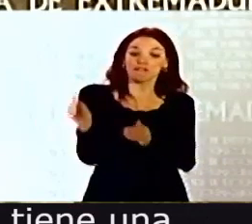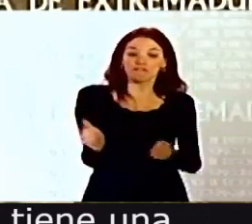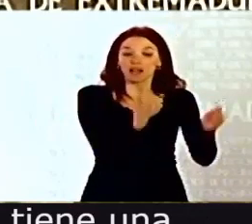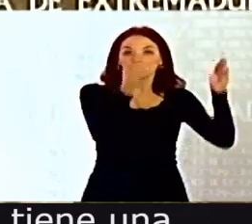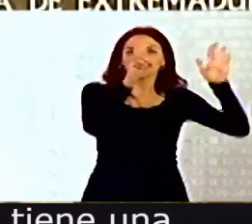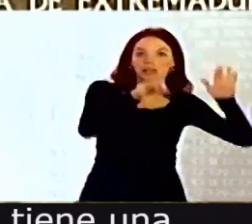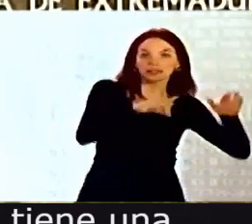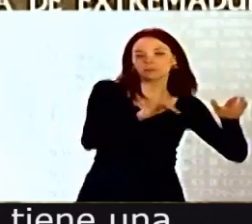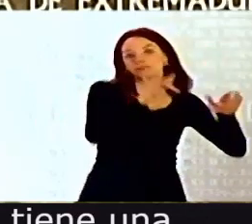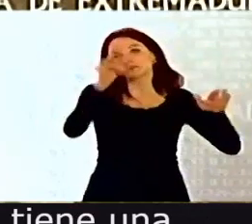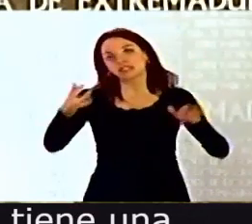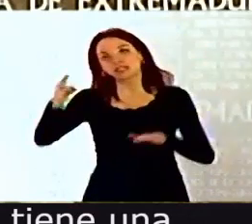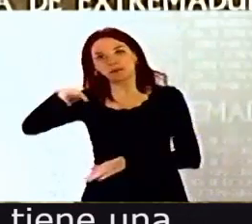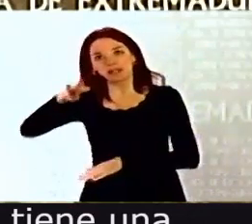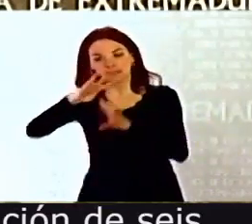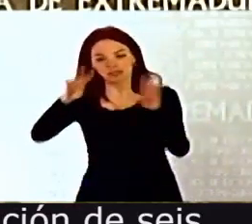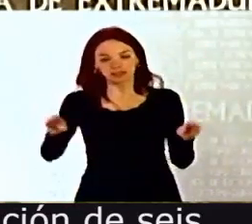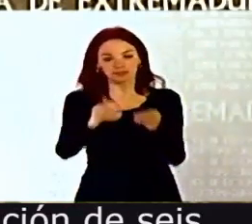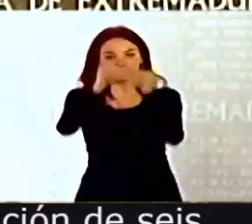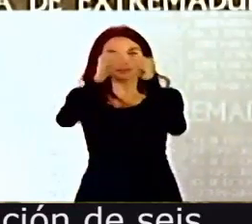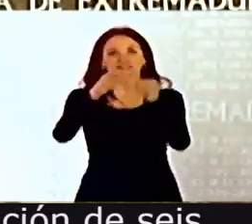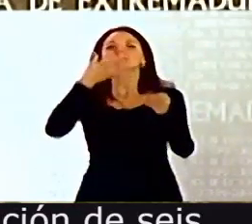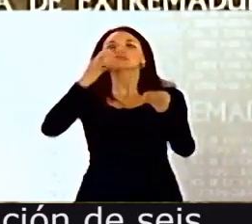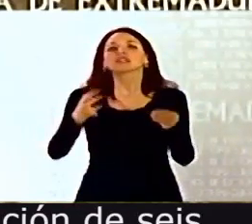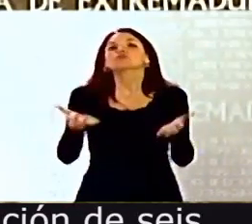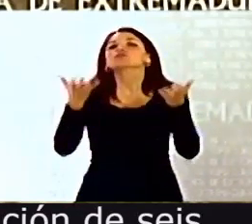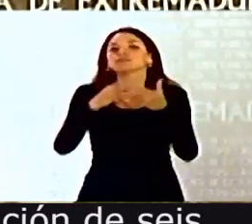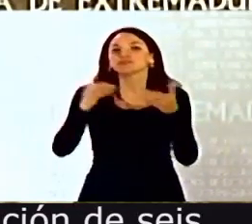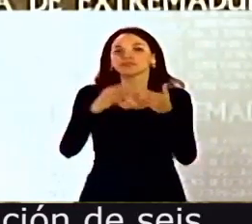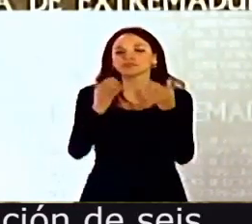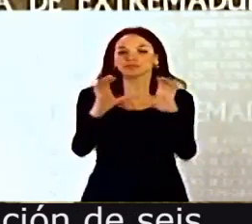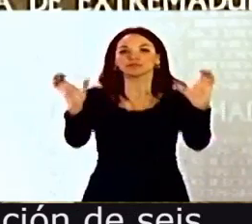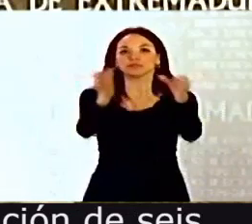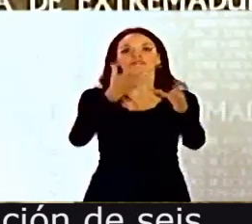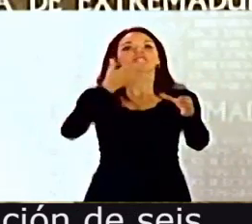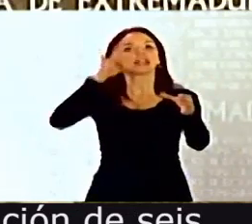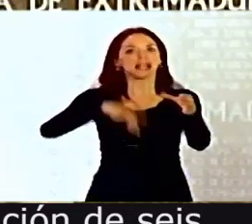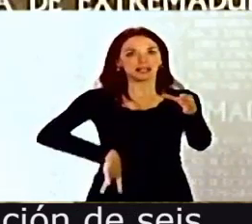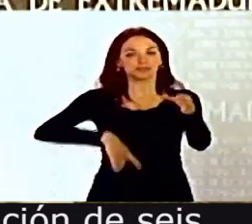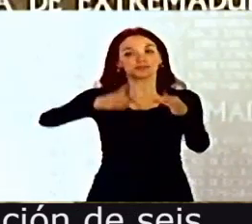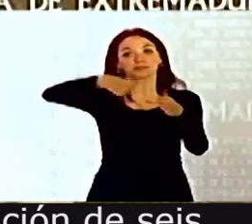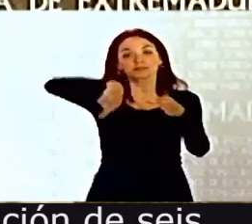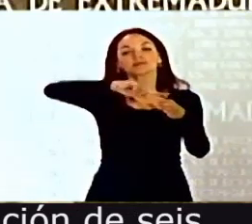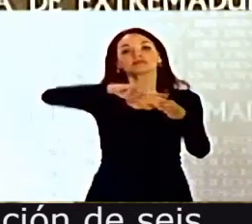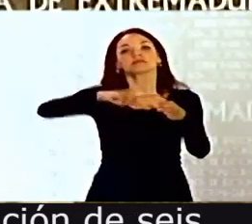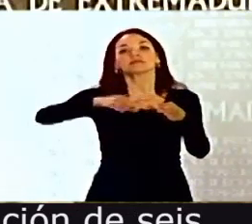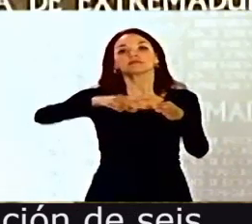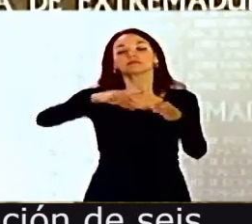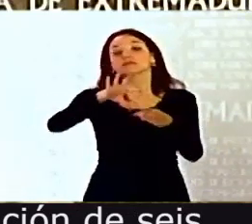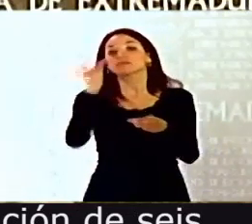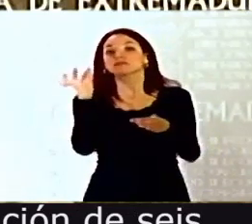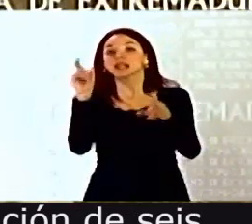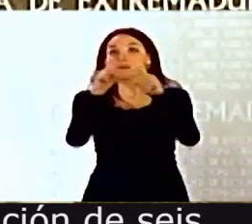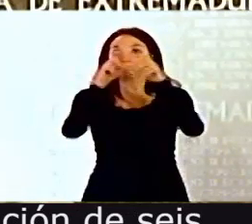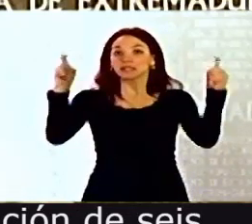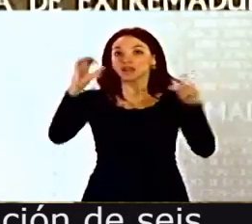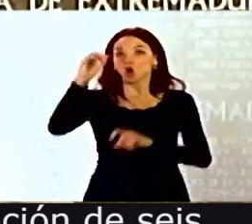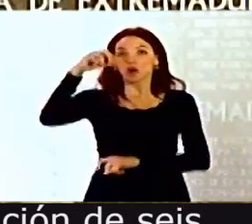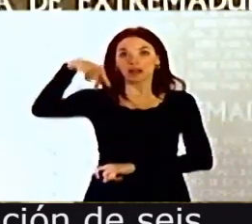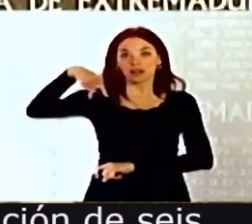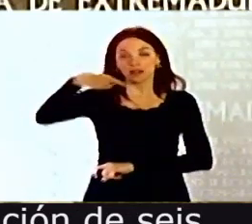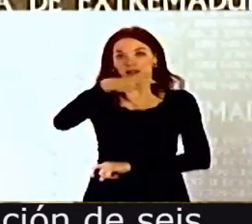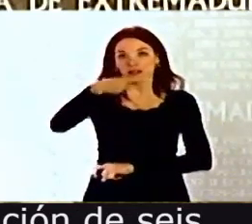6 meses. ¿Quiénes pueden acogerse a ese programa? Porque esos son los destinatarios. Al programa pueden acogerse entidades privadas sin ánimo de lucro,